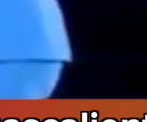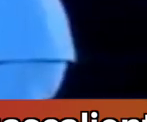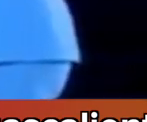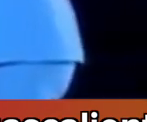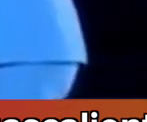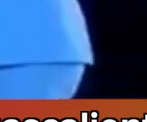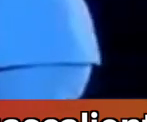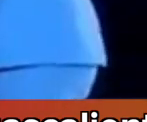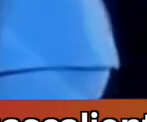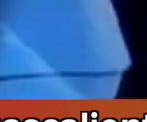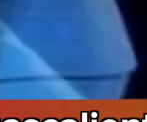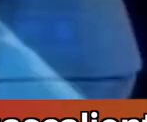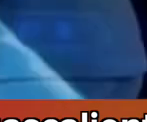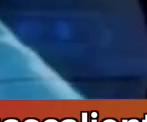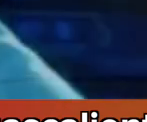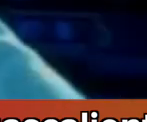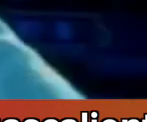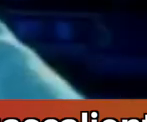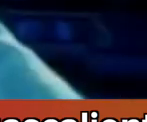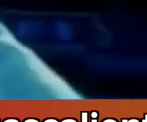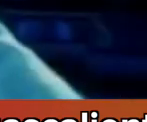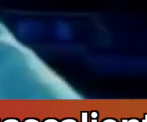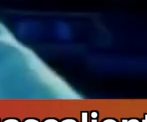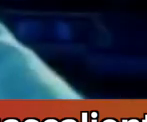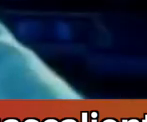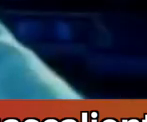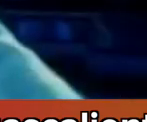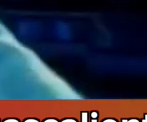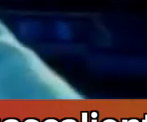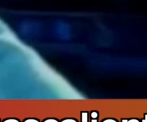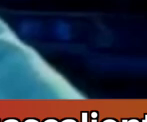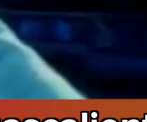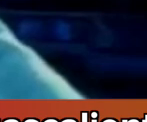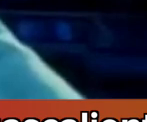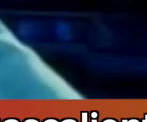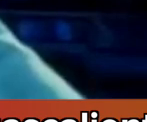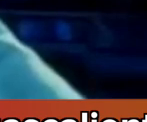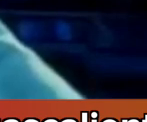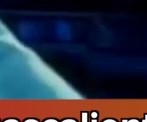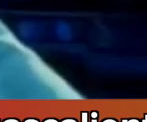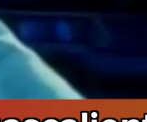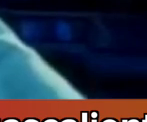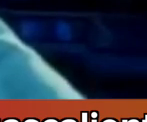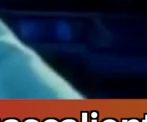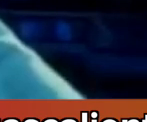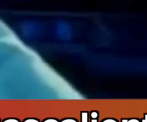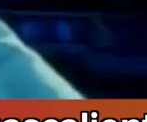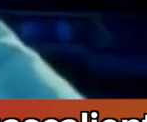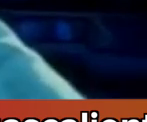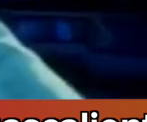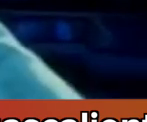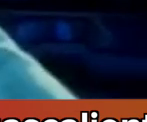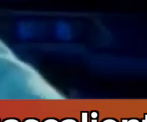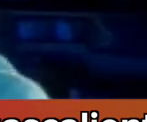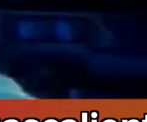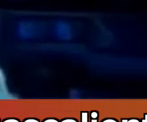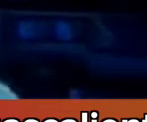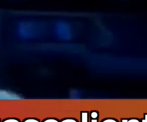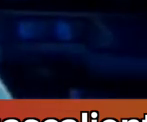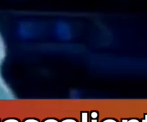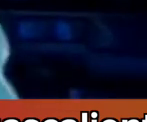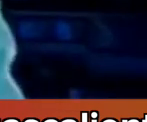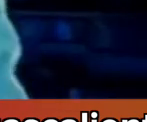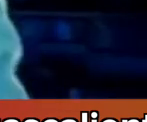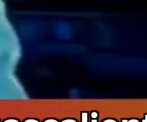efecto en 5 grandes regiones. De manera paralela, en todas las redes sociales se difundirá el informe de